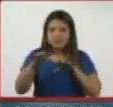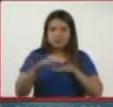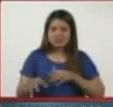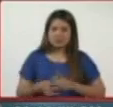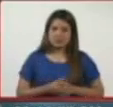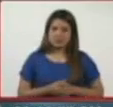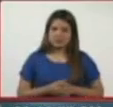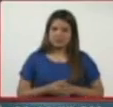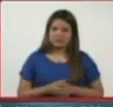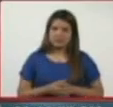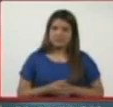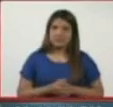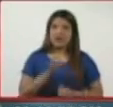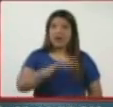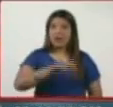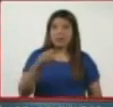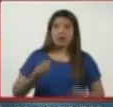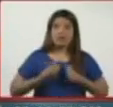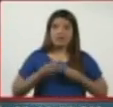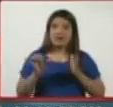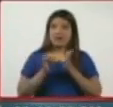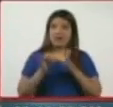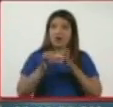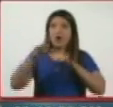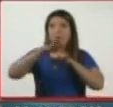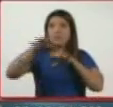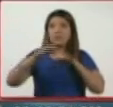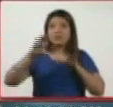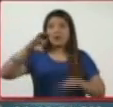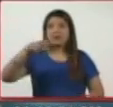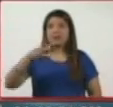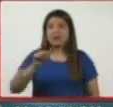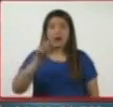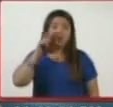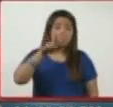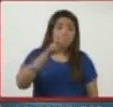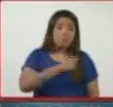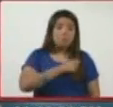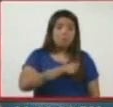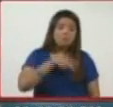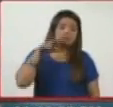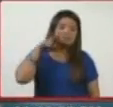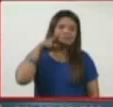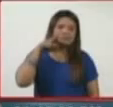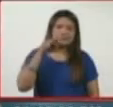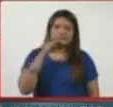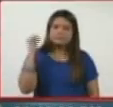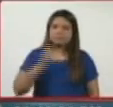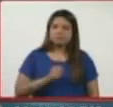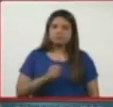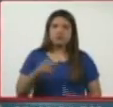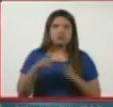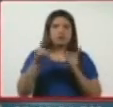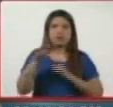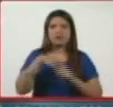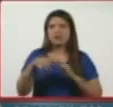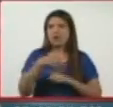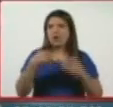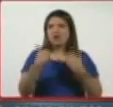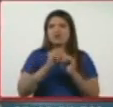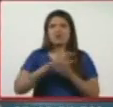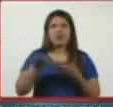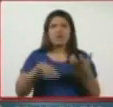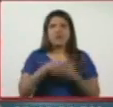Mientras tanto, a los vecinos del municipio Chacao solo les quedó ver desde sus balcones con impotencia estos hechos de violencia